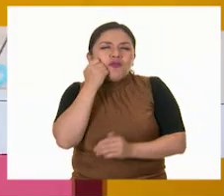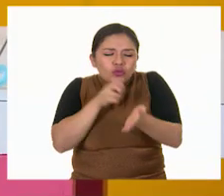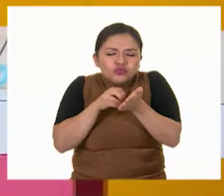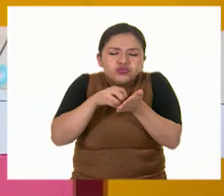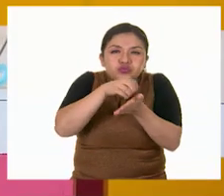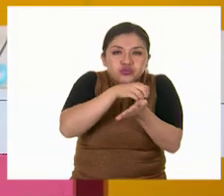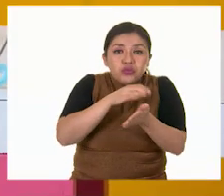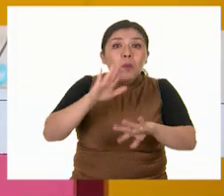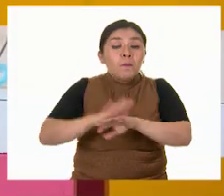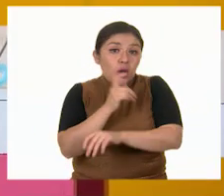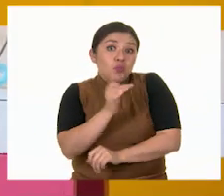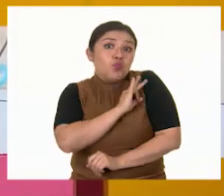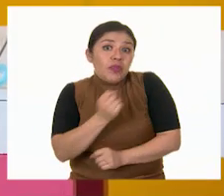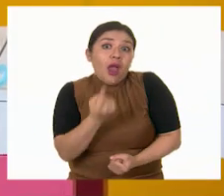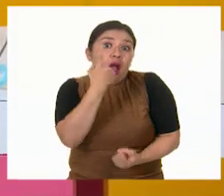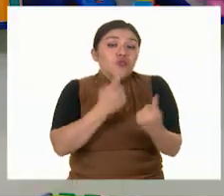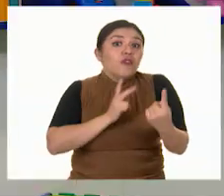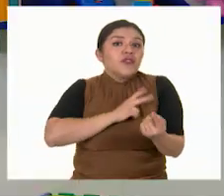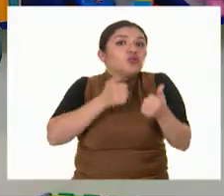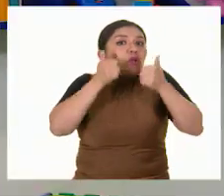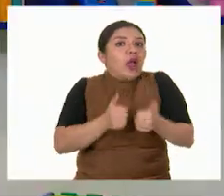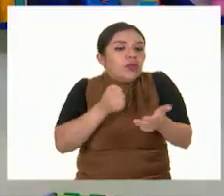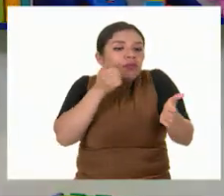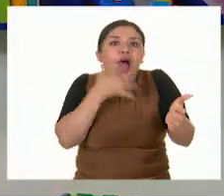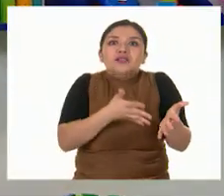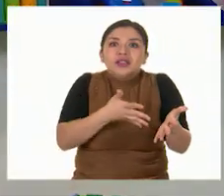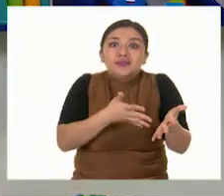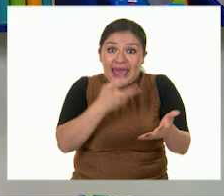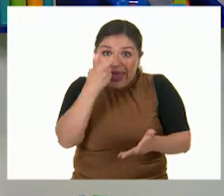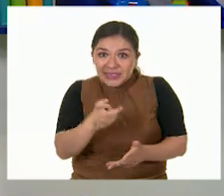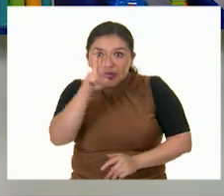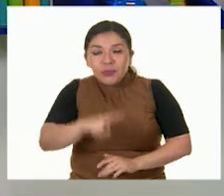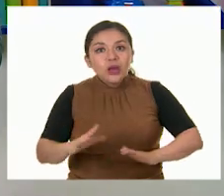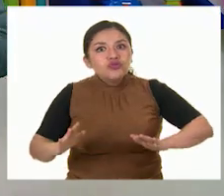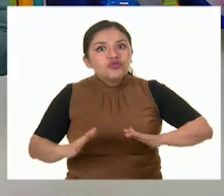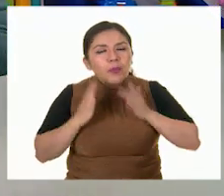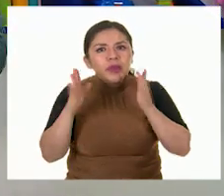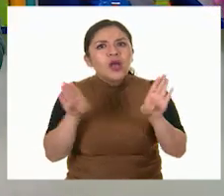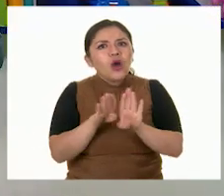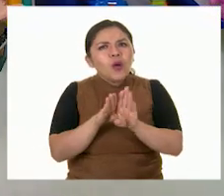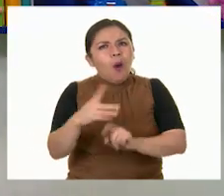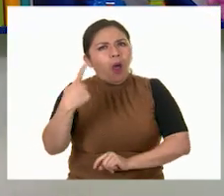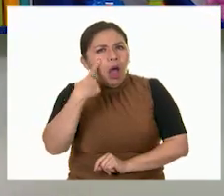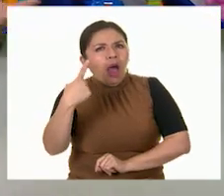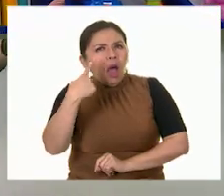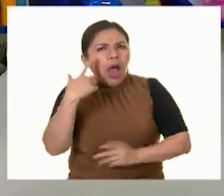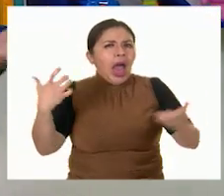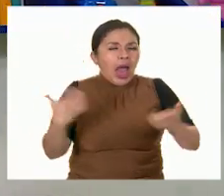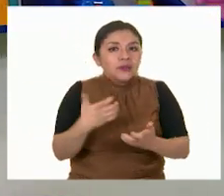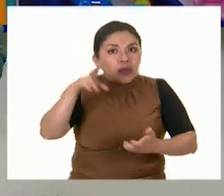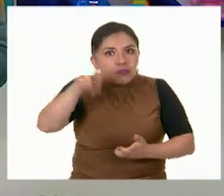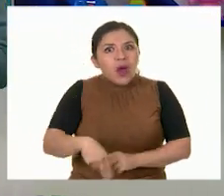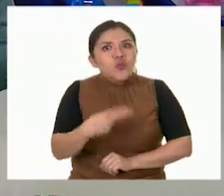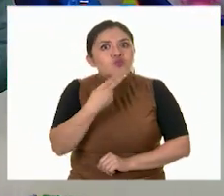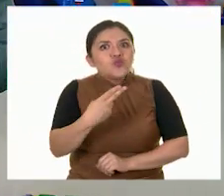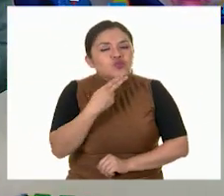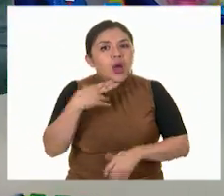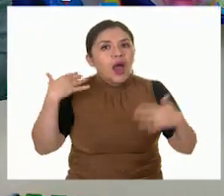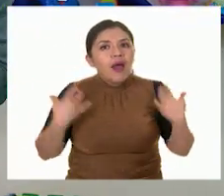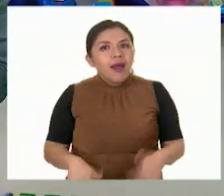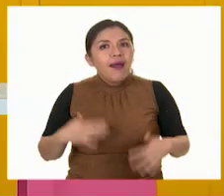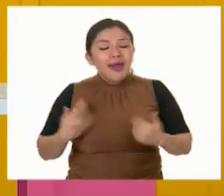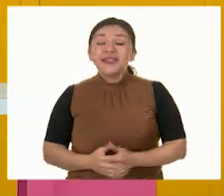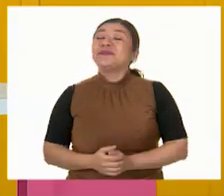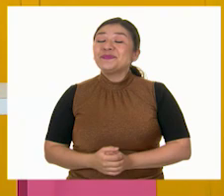pueden quedarse en nuestra piel. Es sorprendente cómo algo que hacemos comúnmente resulta ser tan útil. Así